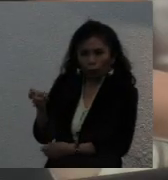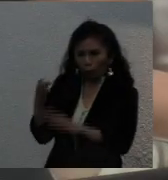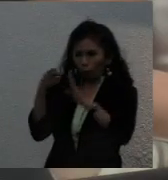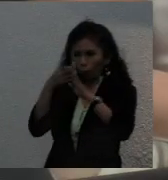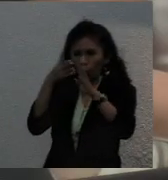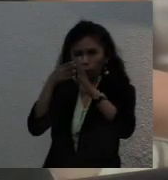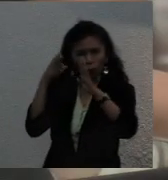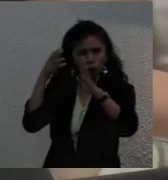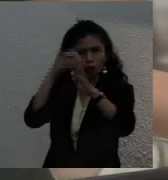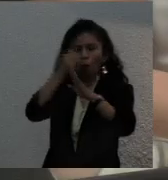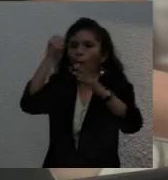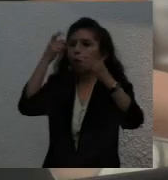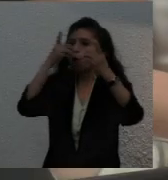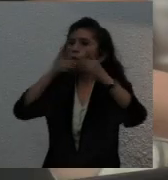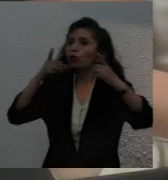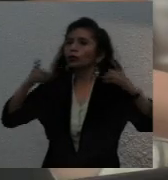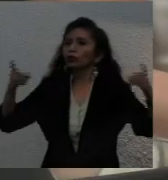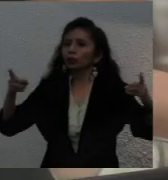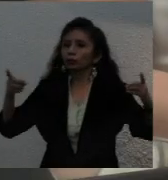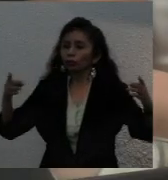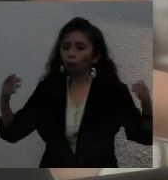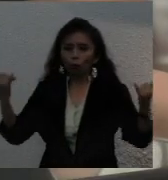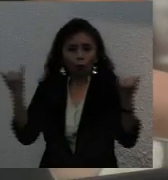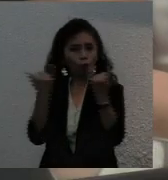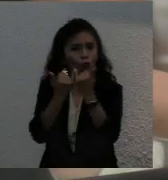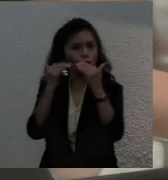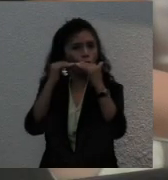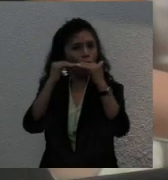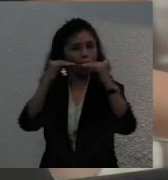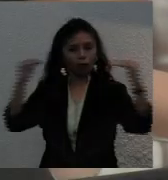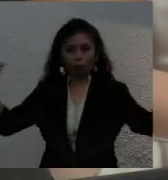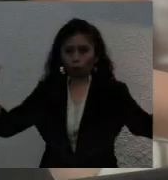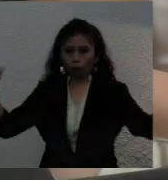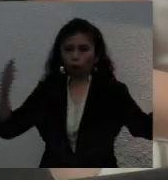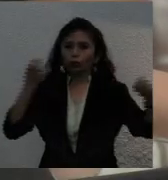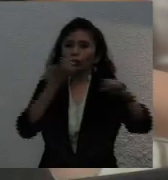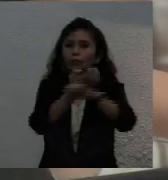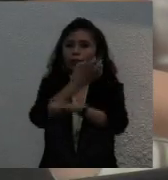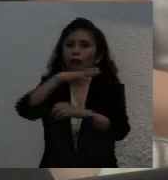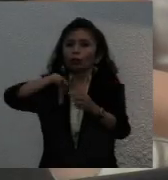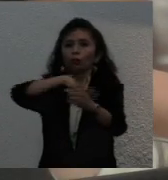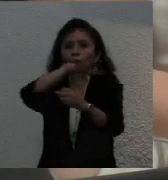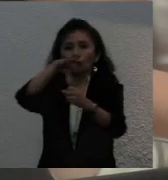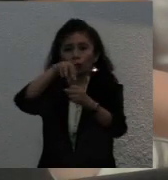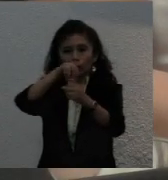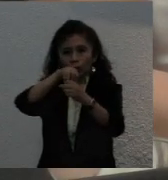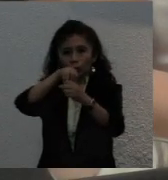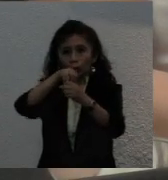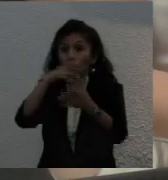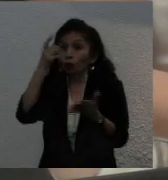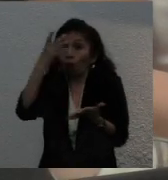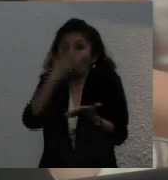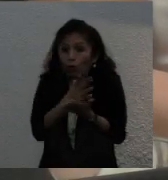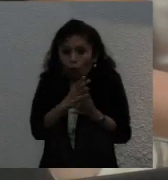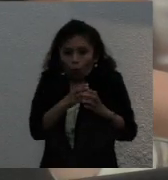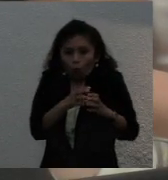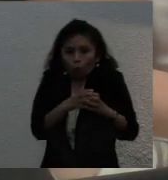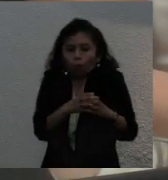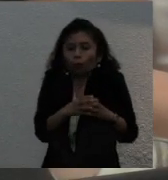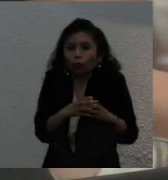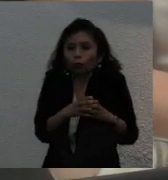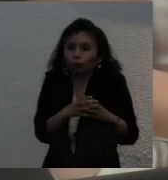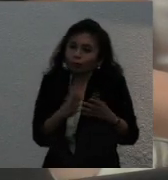un desarrollo que mantenga palpable y llegue a todos los rincones del Estado y no se concentre como antes en unos